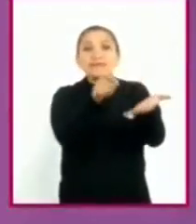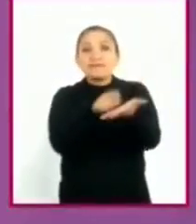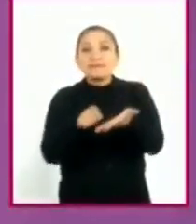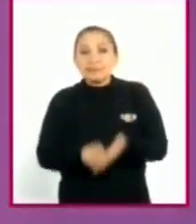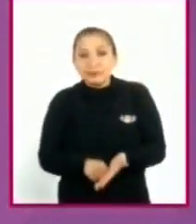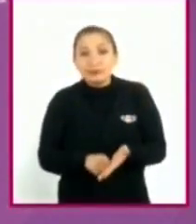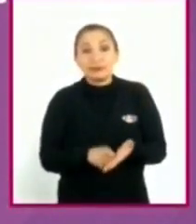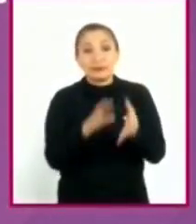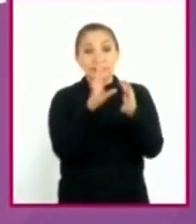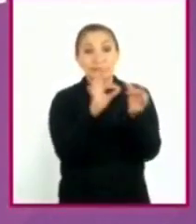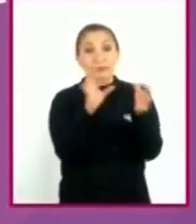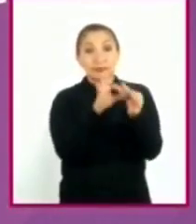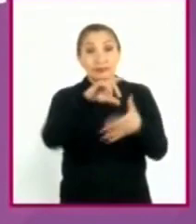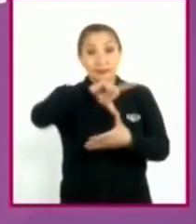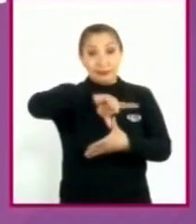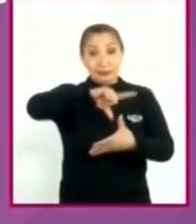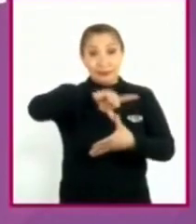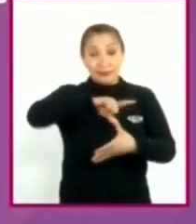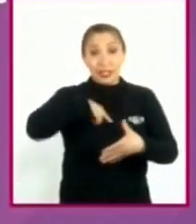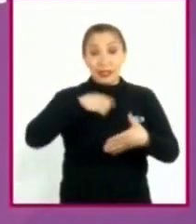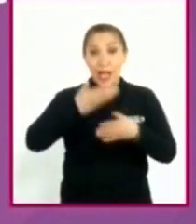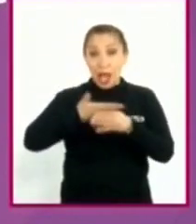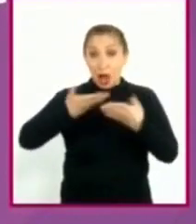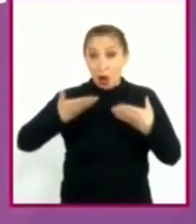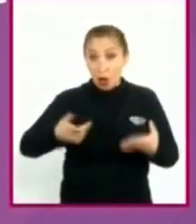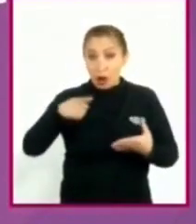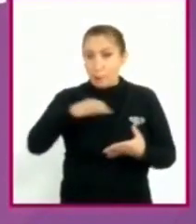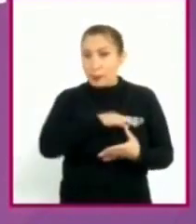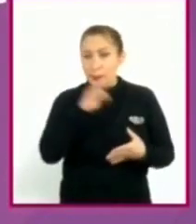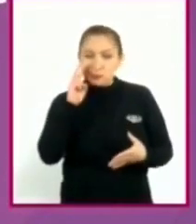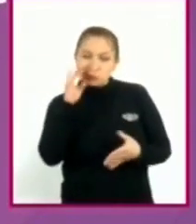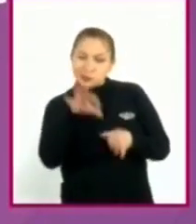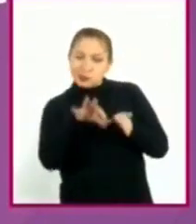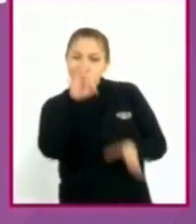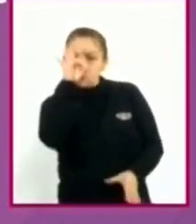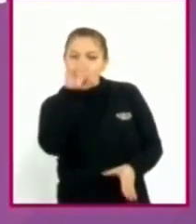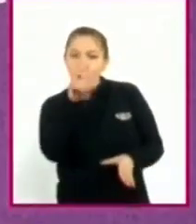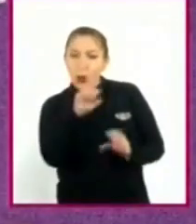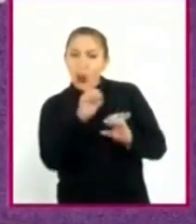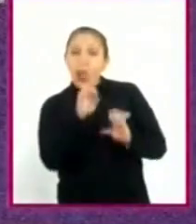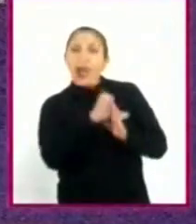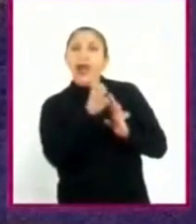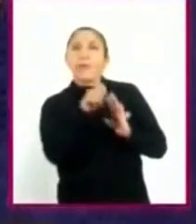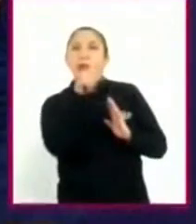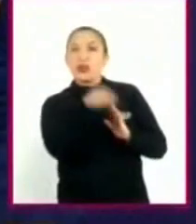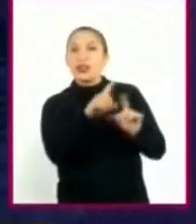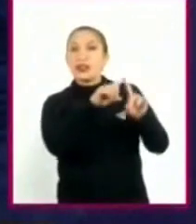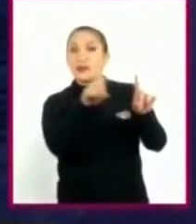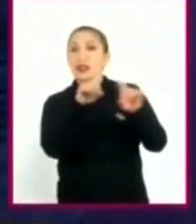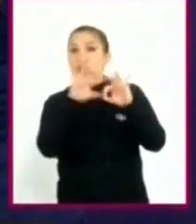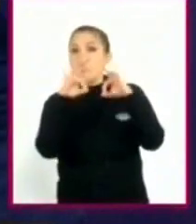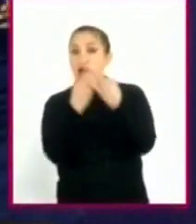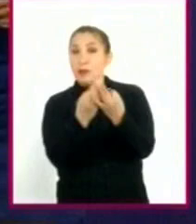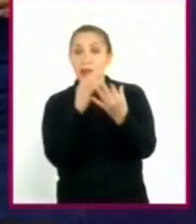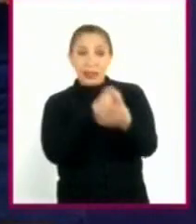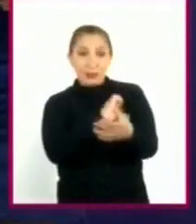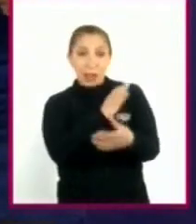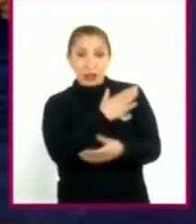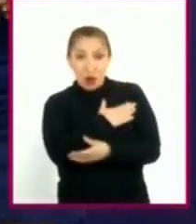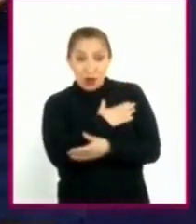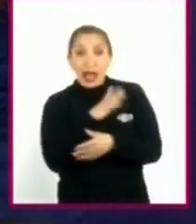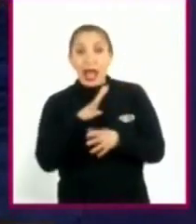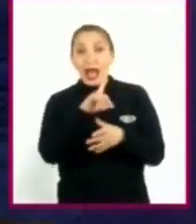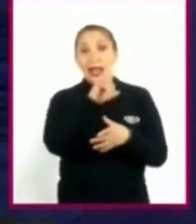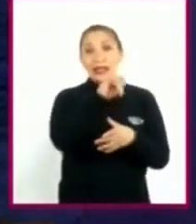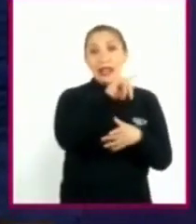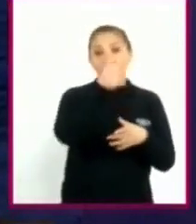En la narrativa latinoamericana contemporánea podemos encontrar un claro ejemplo de estas variantes. ya que abarca la